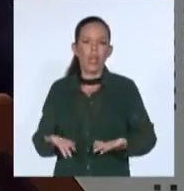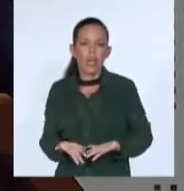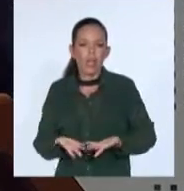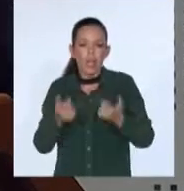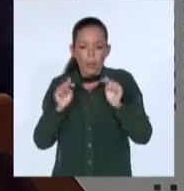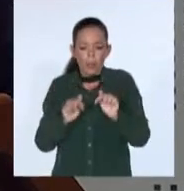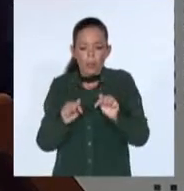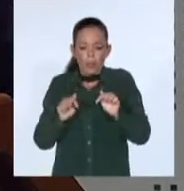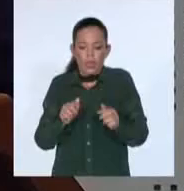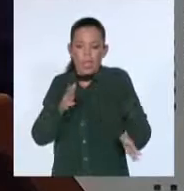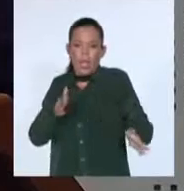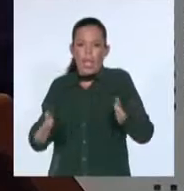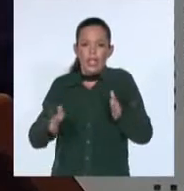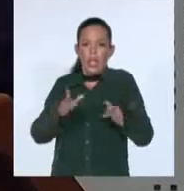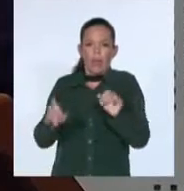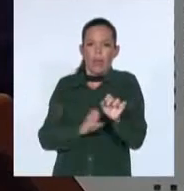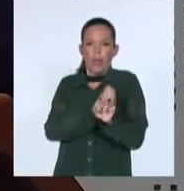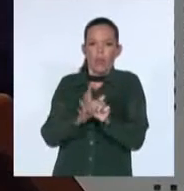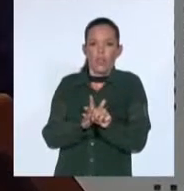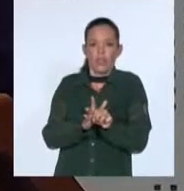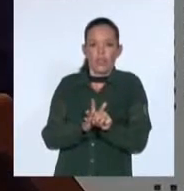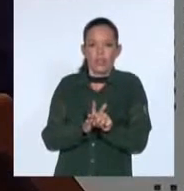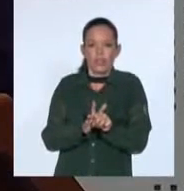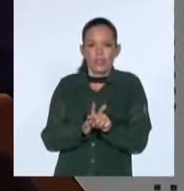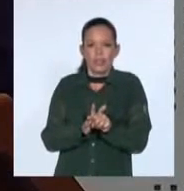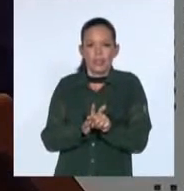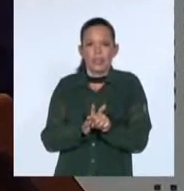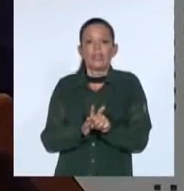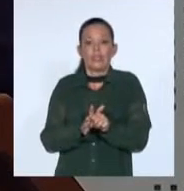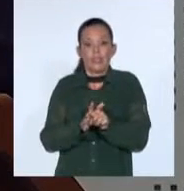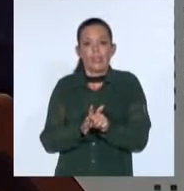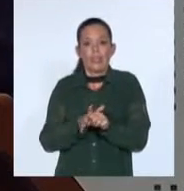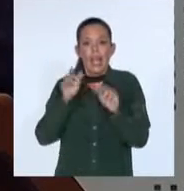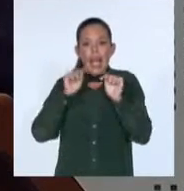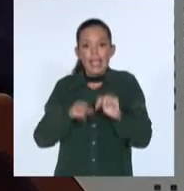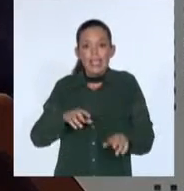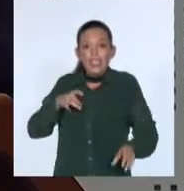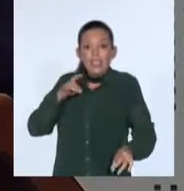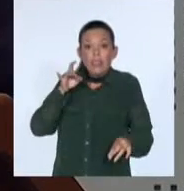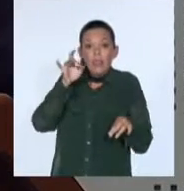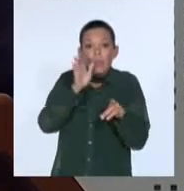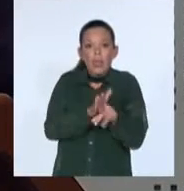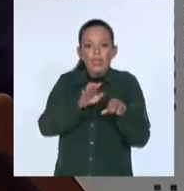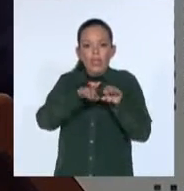pandemia, y la pandemia dejó al descubierto la desigualdad que impera en el mundo.